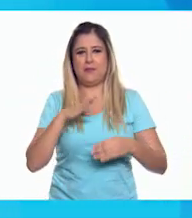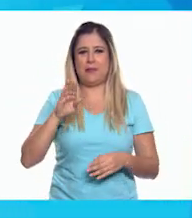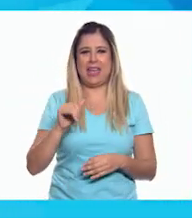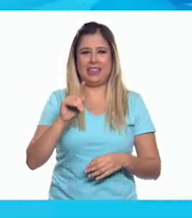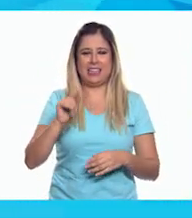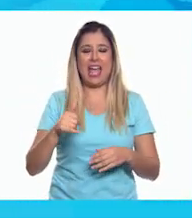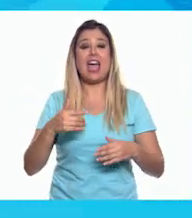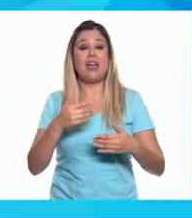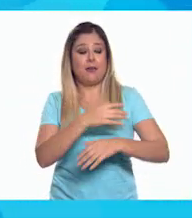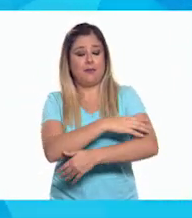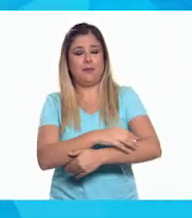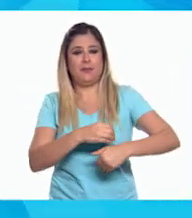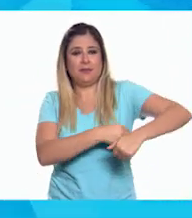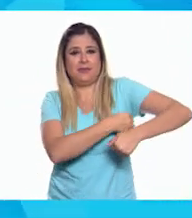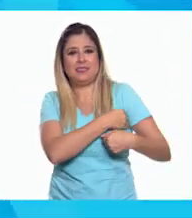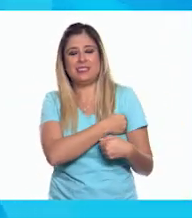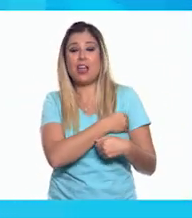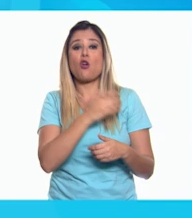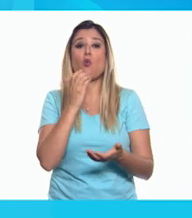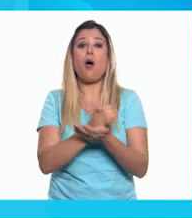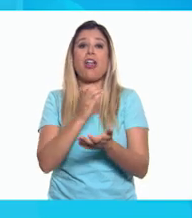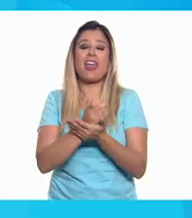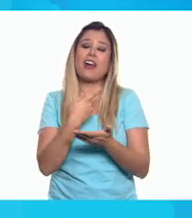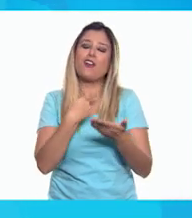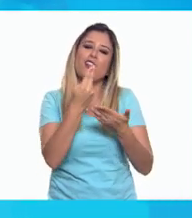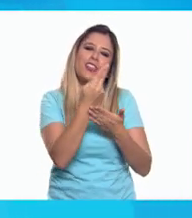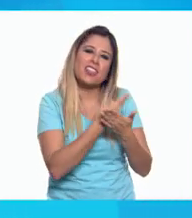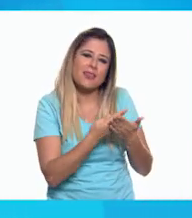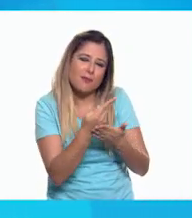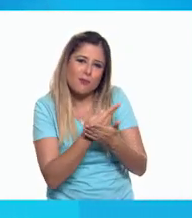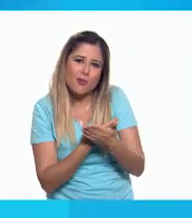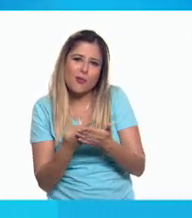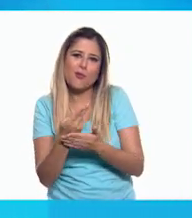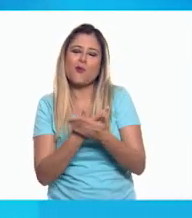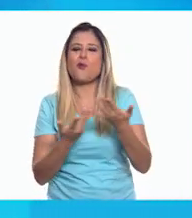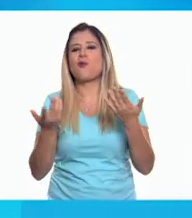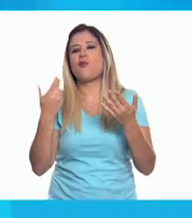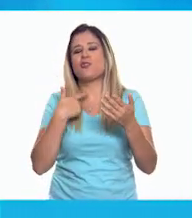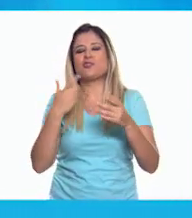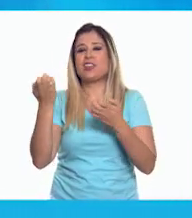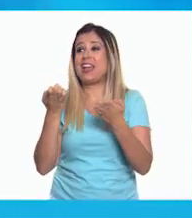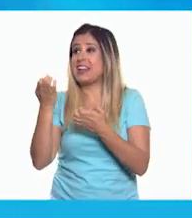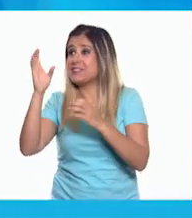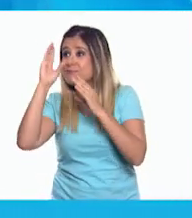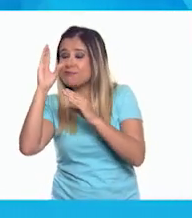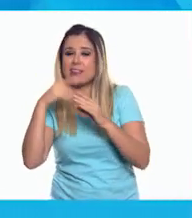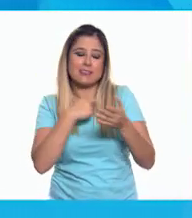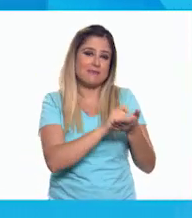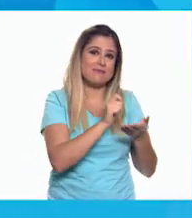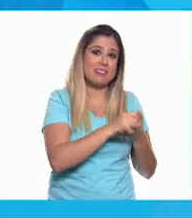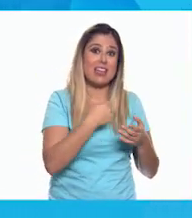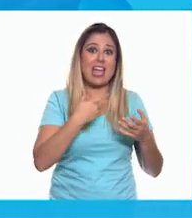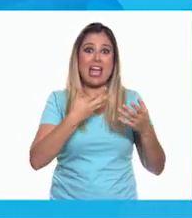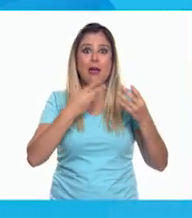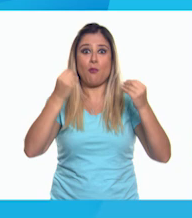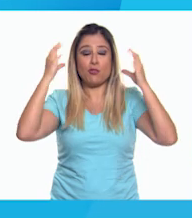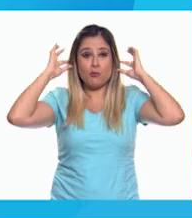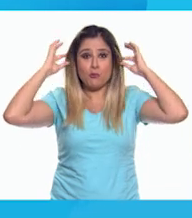brazo traigo mi cuaderno en el que hacía muchos dibujos y los ejercicios en clase. Mira, tenía mucho cabello, tenía.